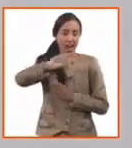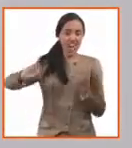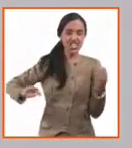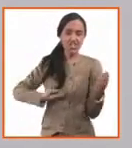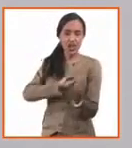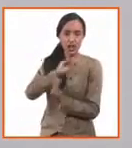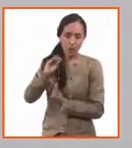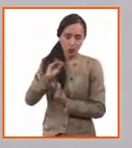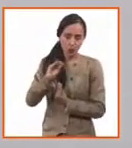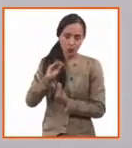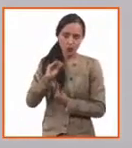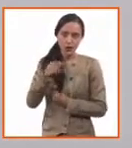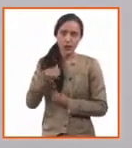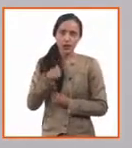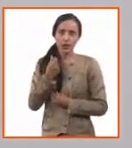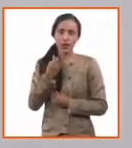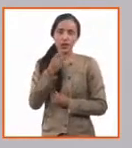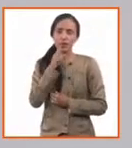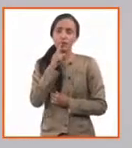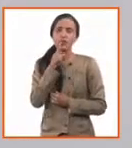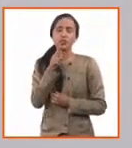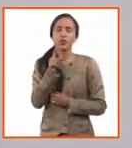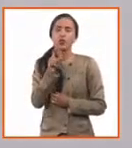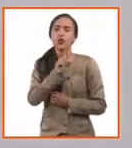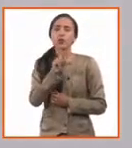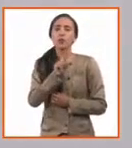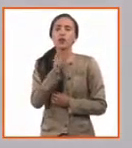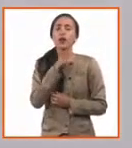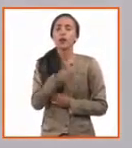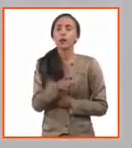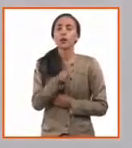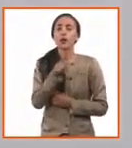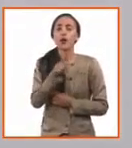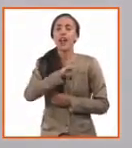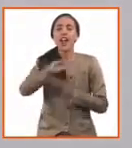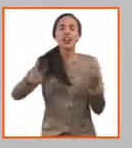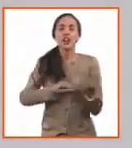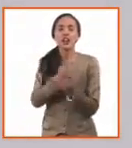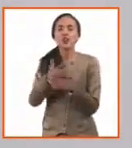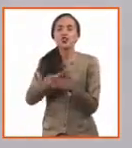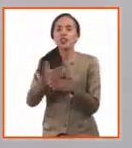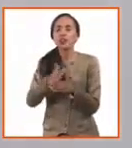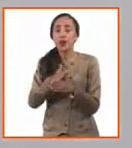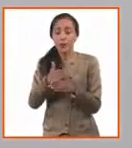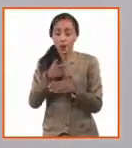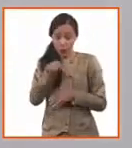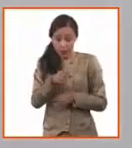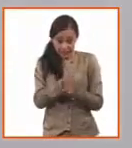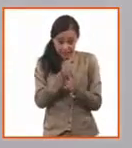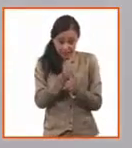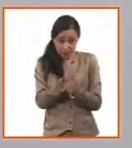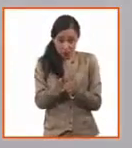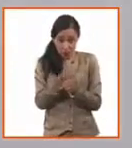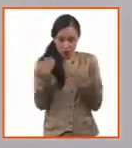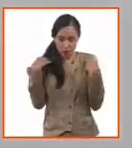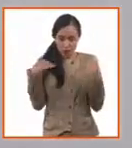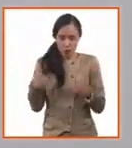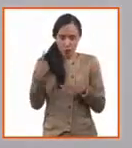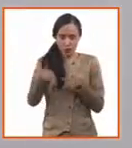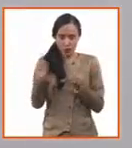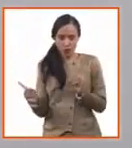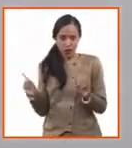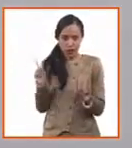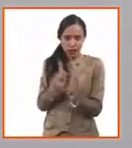relevo es la idea de que tomes algo y no busques tus fórmulas propias y no sigas haciendo las cosas de la manera en que sé